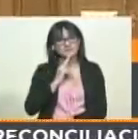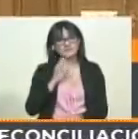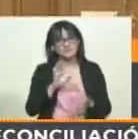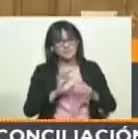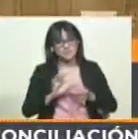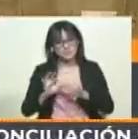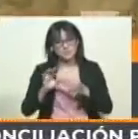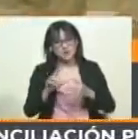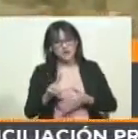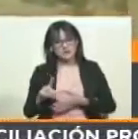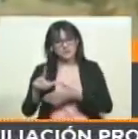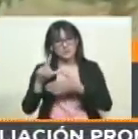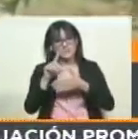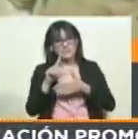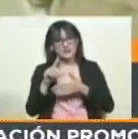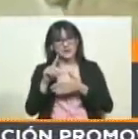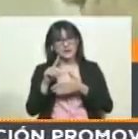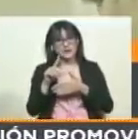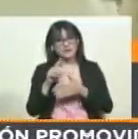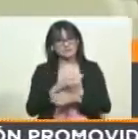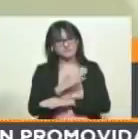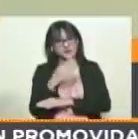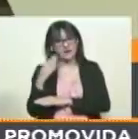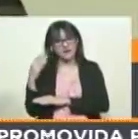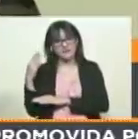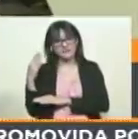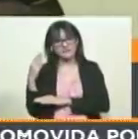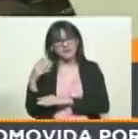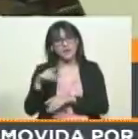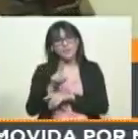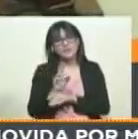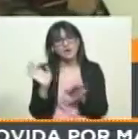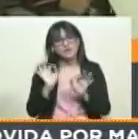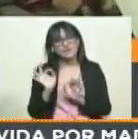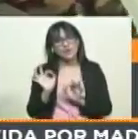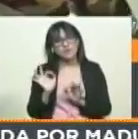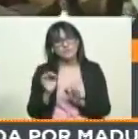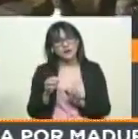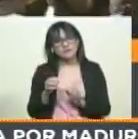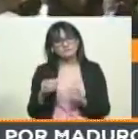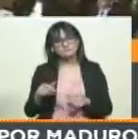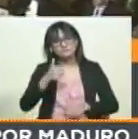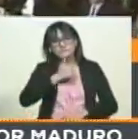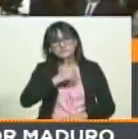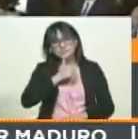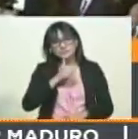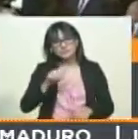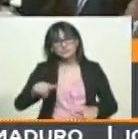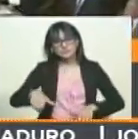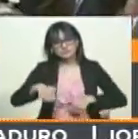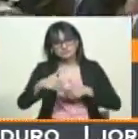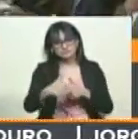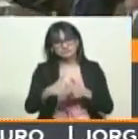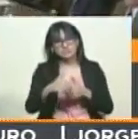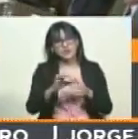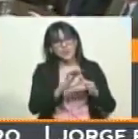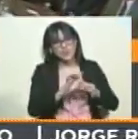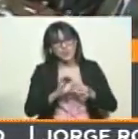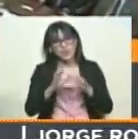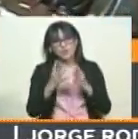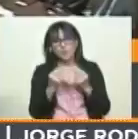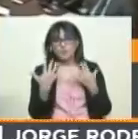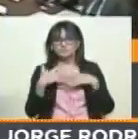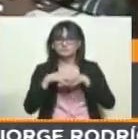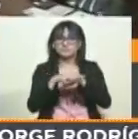latinoamericana y caribeña. La única forma de enfrentar esos desafíos es uniéndonos dentro de nuestras sociedades y